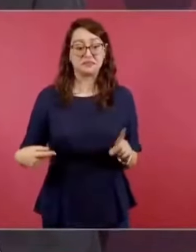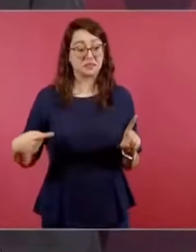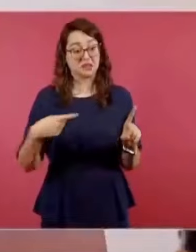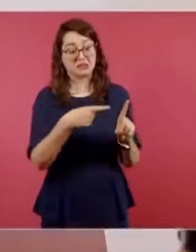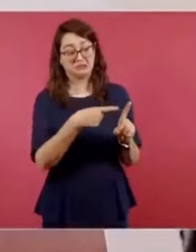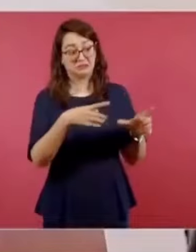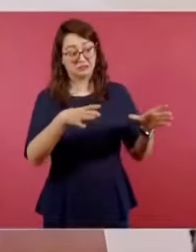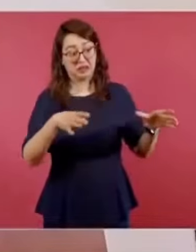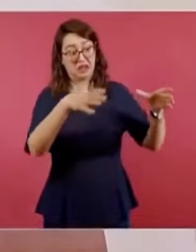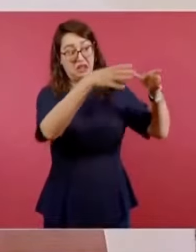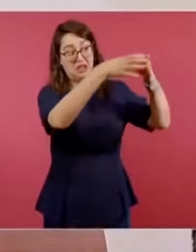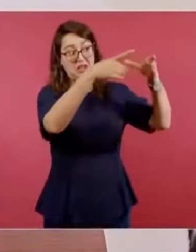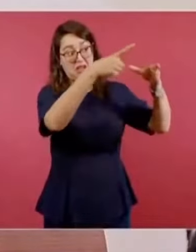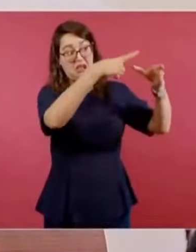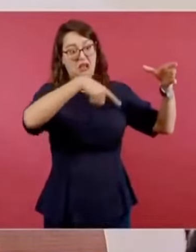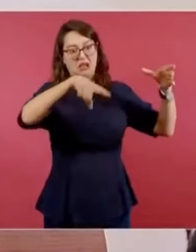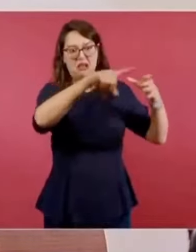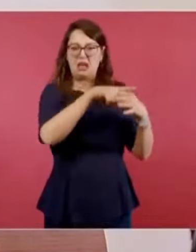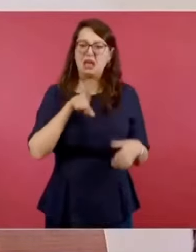narcotraficante.